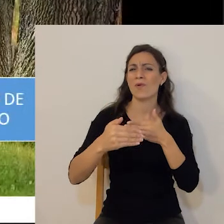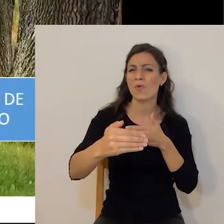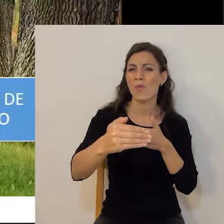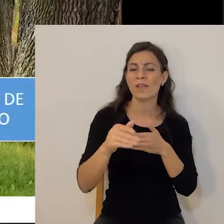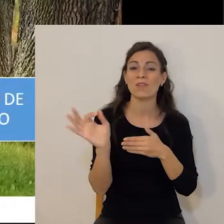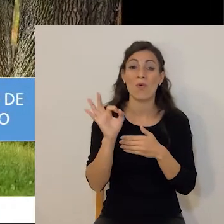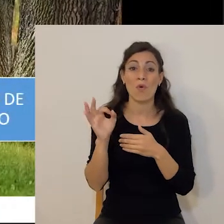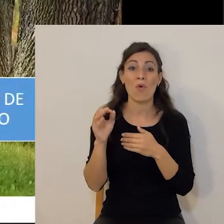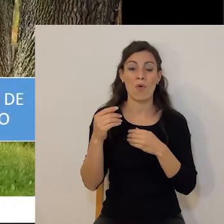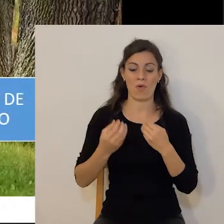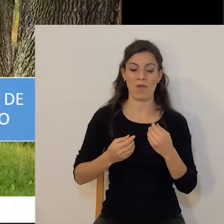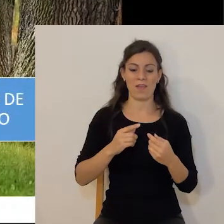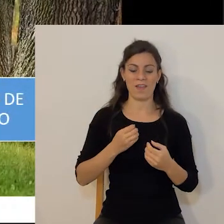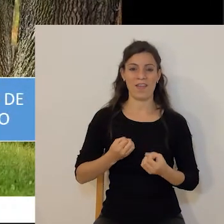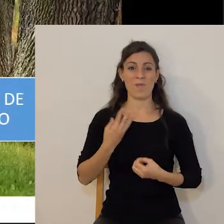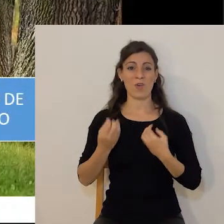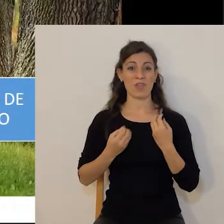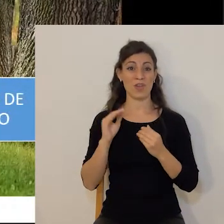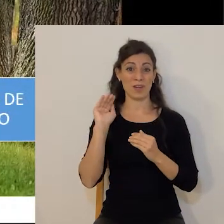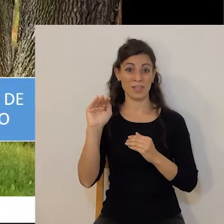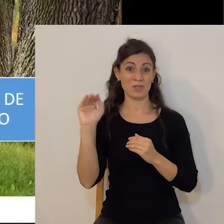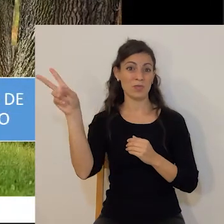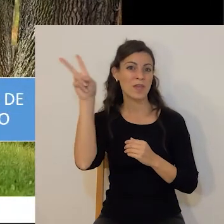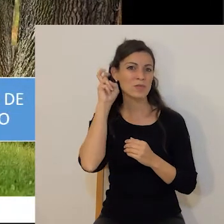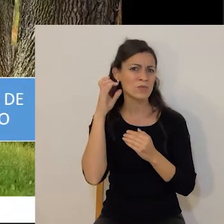sus emociones? Porque de